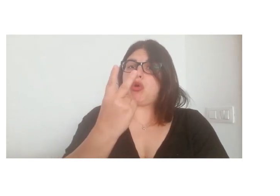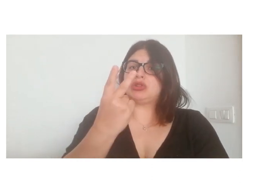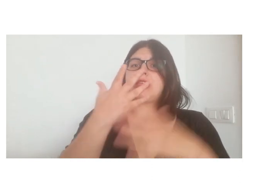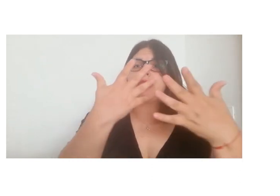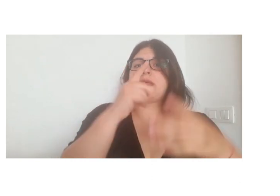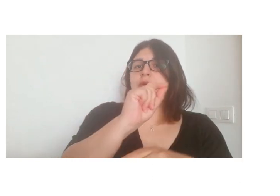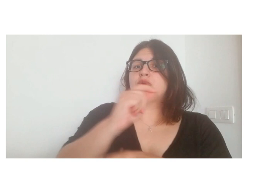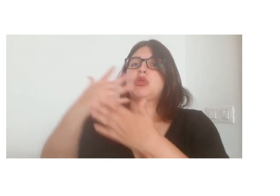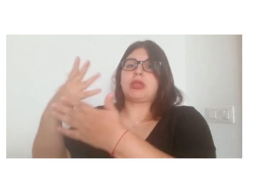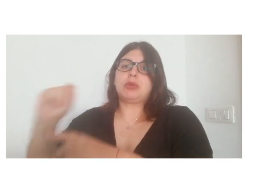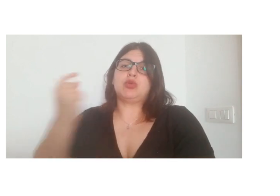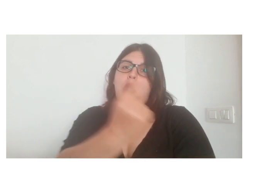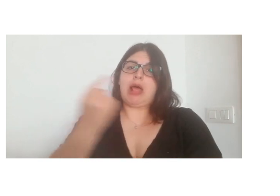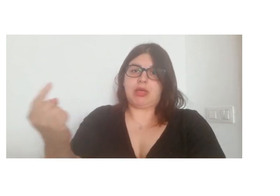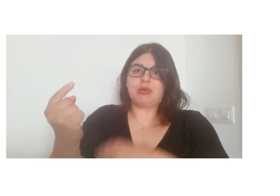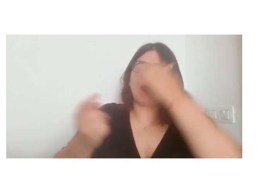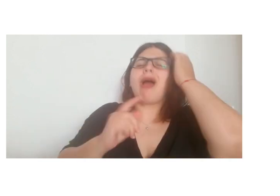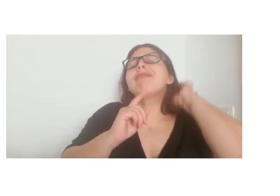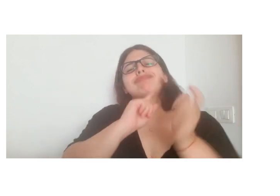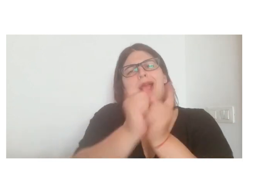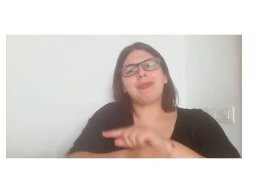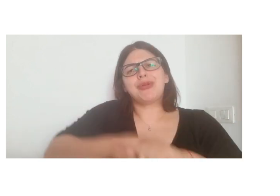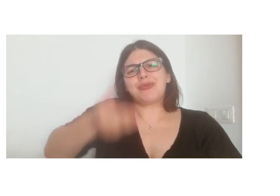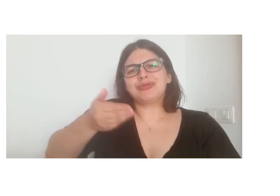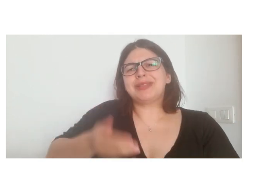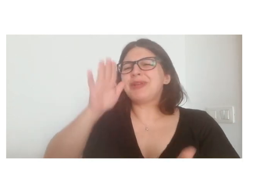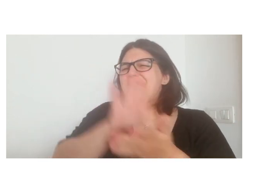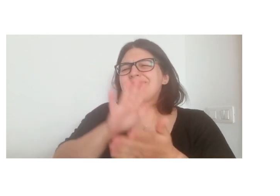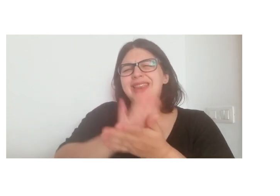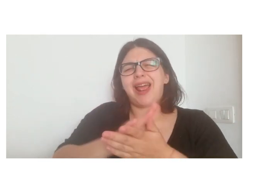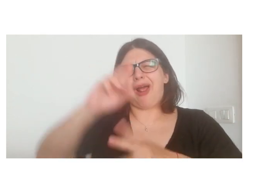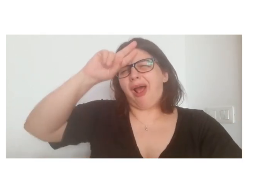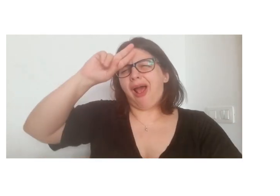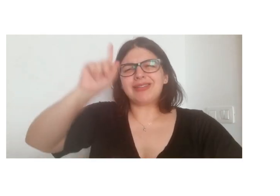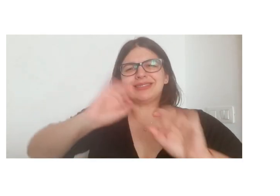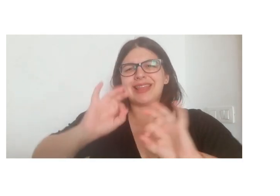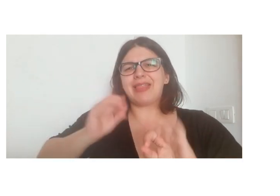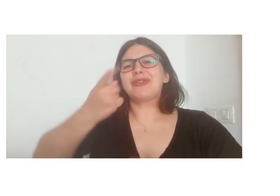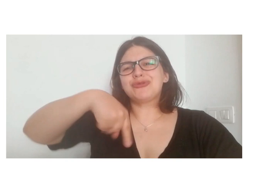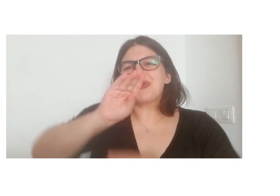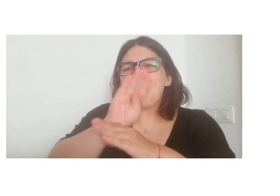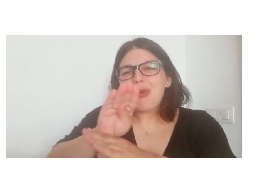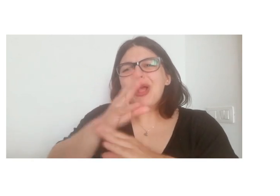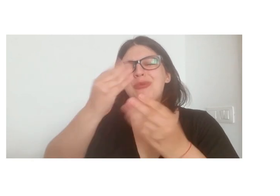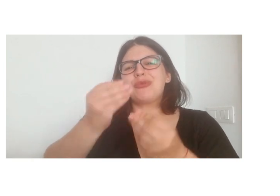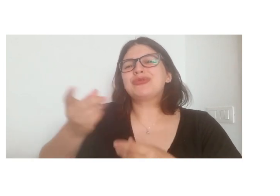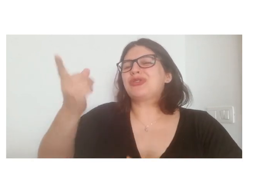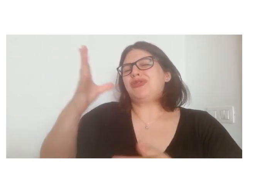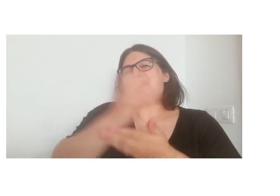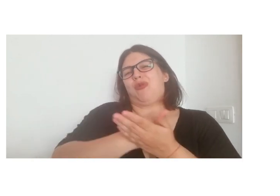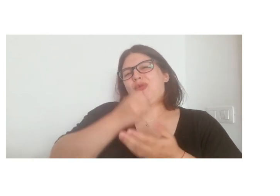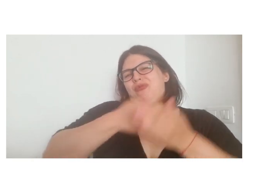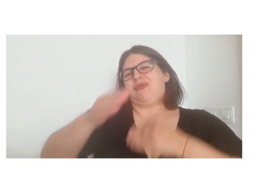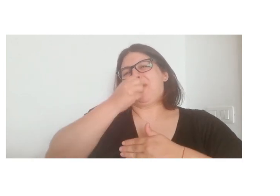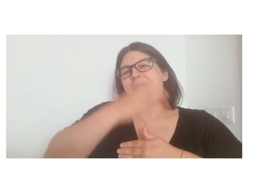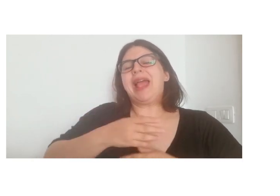10 minutos cada uno. Es un gran cambio, pero no os tenéis que preocupar por nada, porque os vamos a tratar